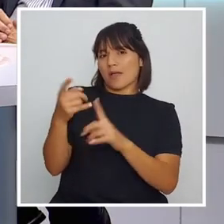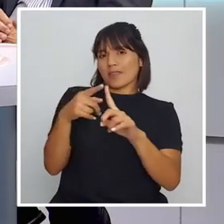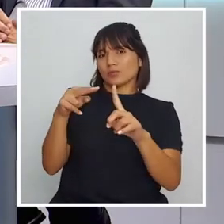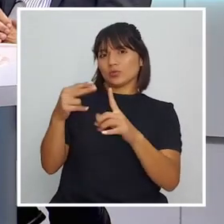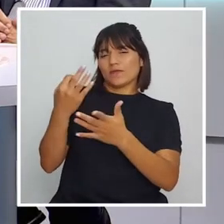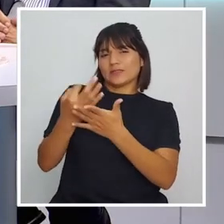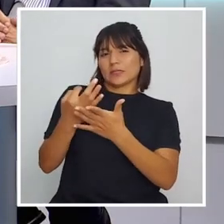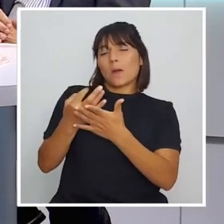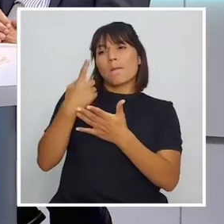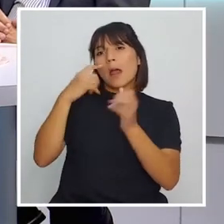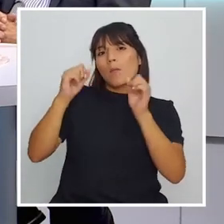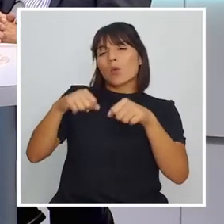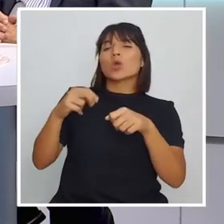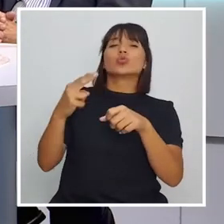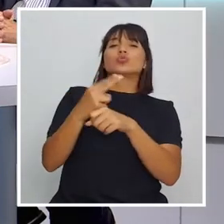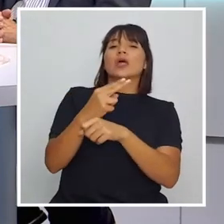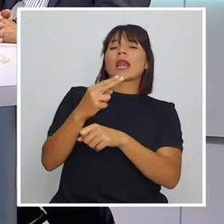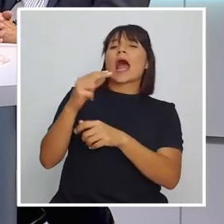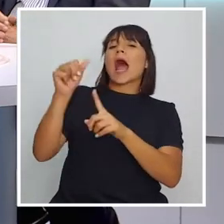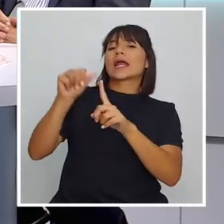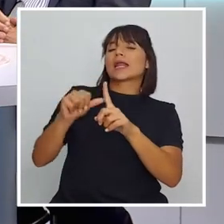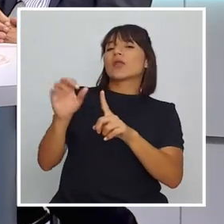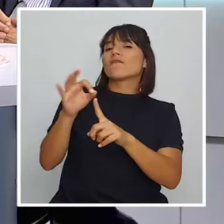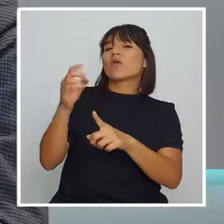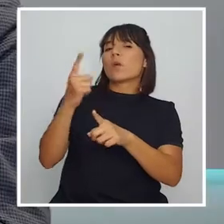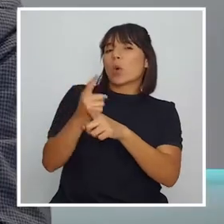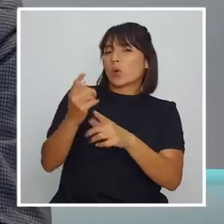correctamente? Es un tema muy personal,